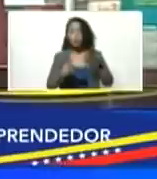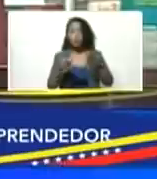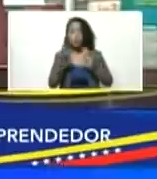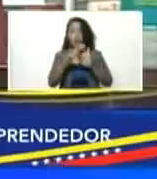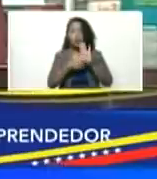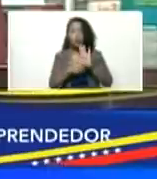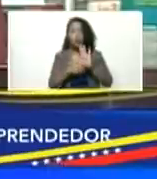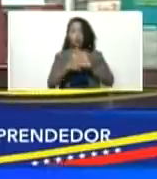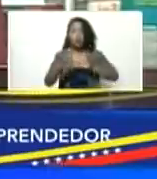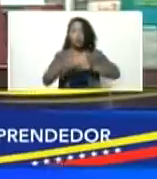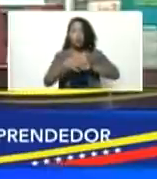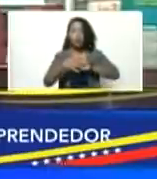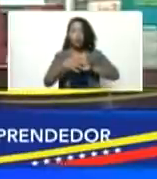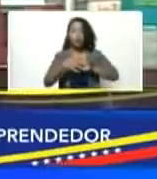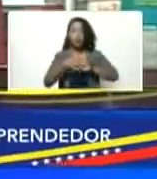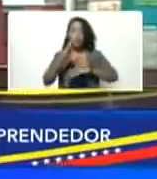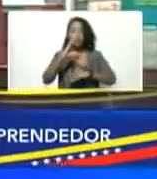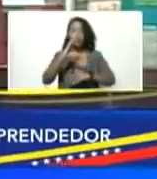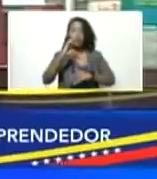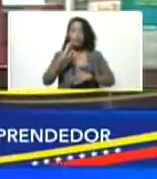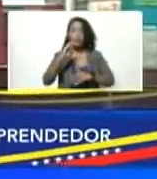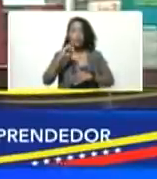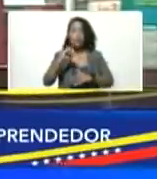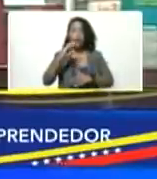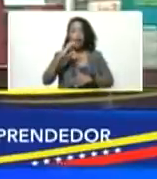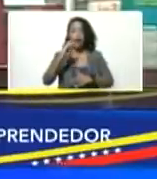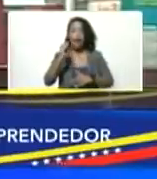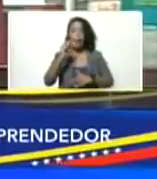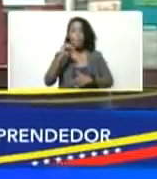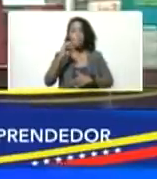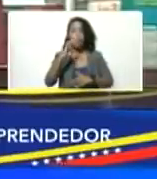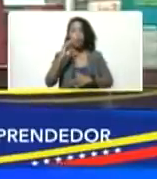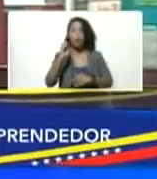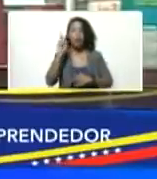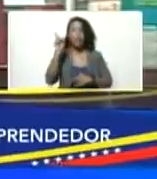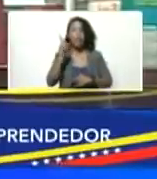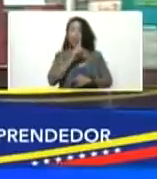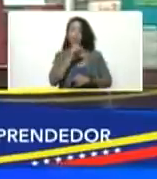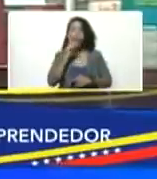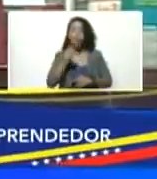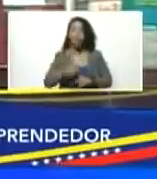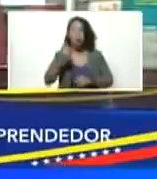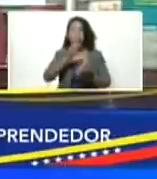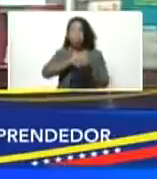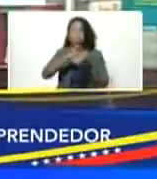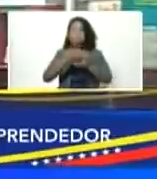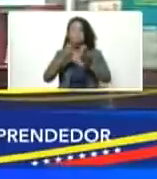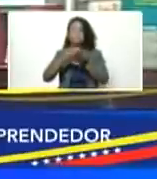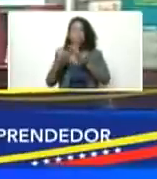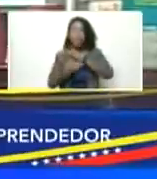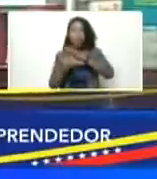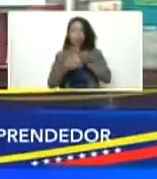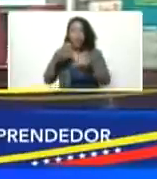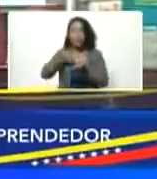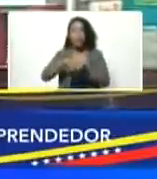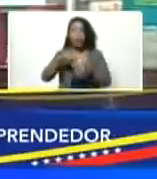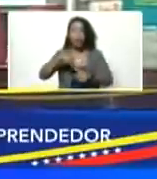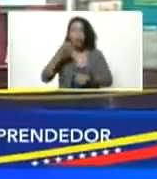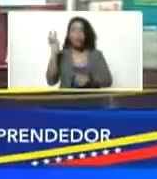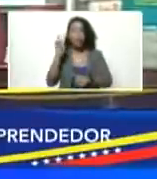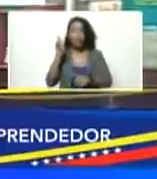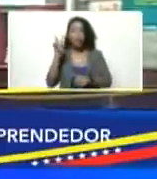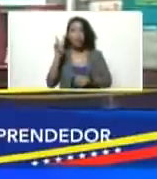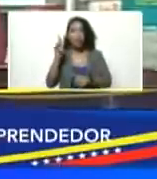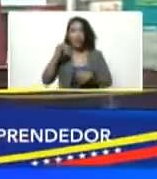Reglamentos Técnicos, SENCAMER. Este es el nombre más enredado de cualquier institución del Estado en Venezuela y